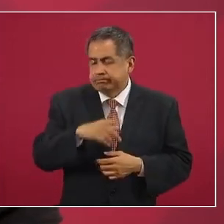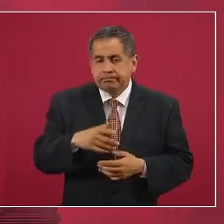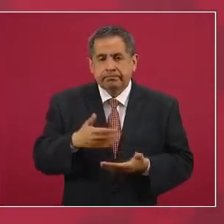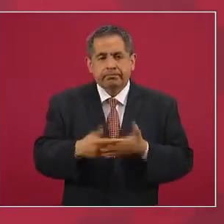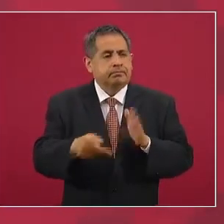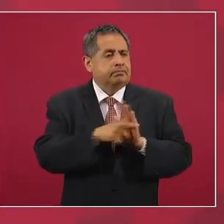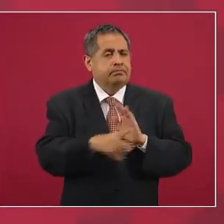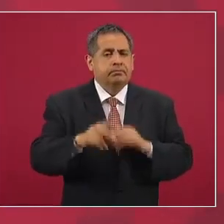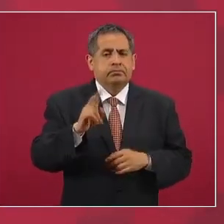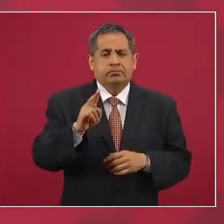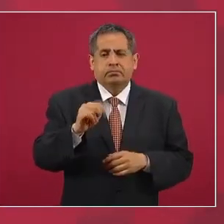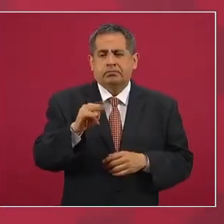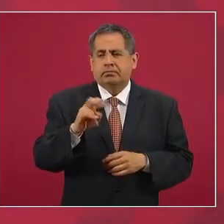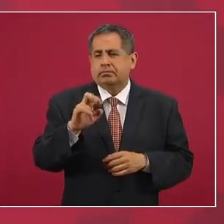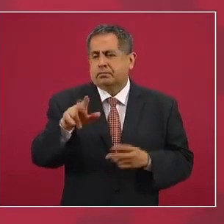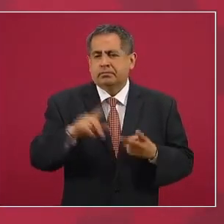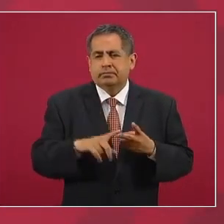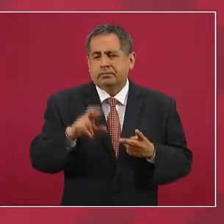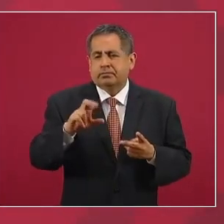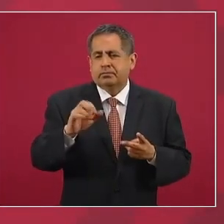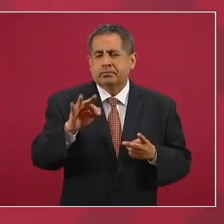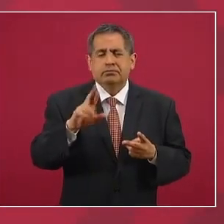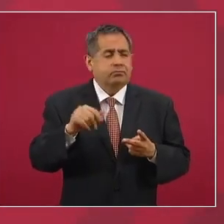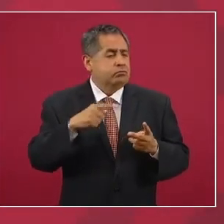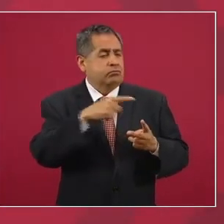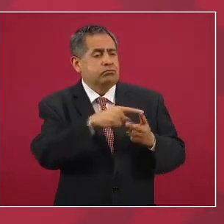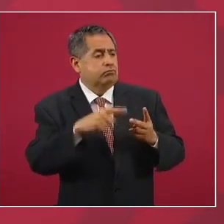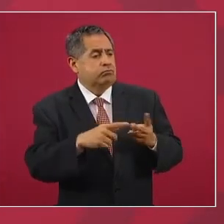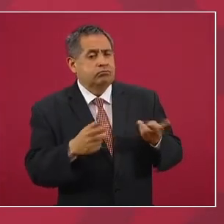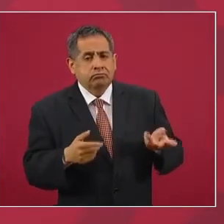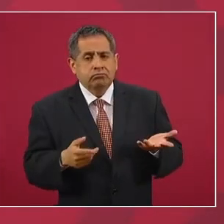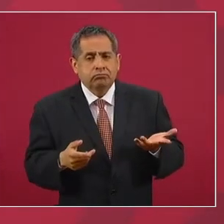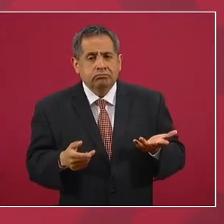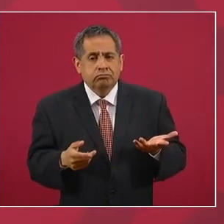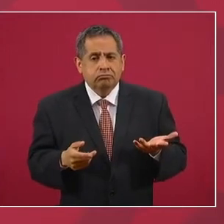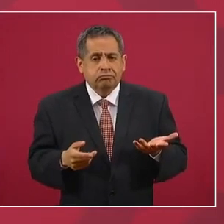y el Reforma y todos estos periódicos conservadores